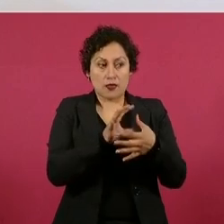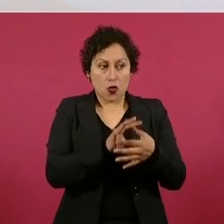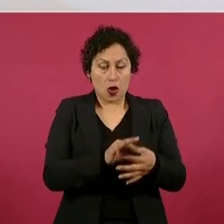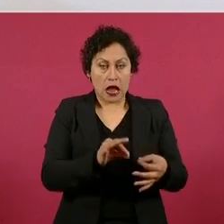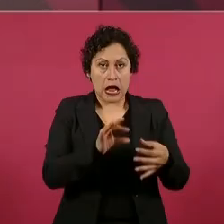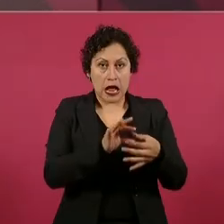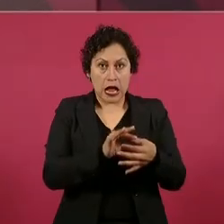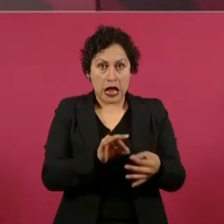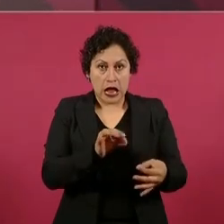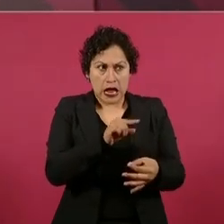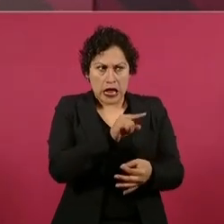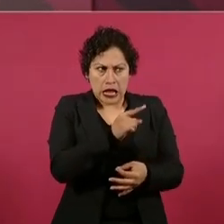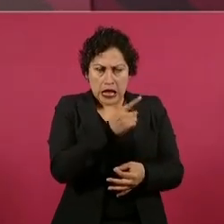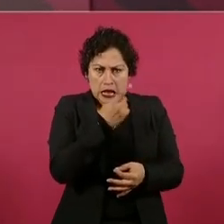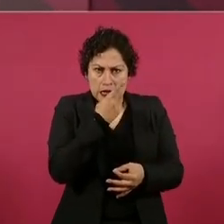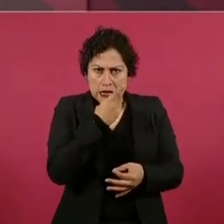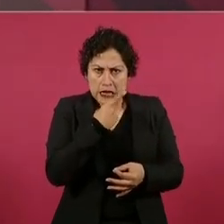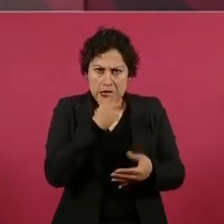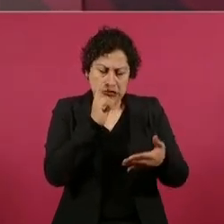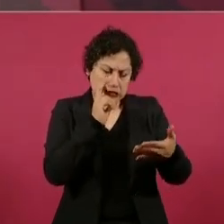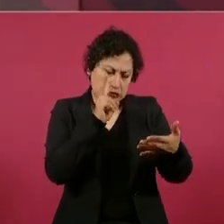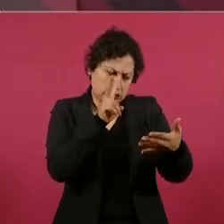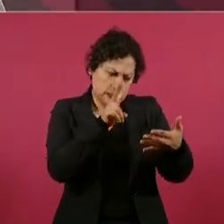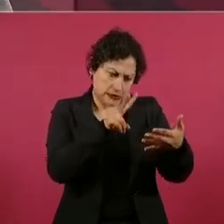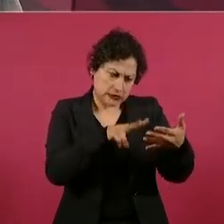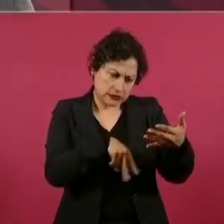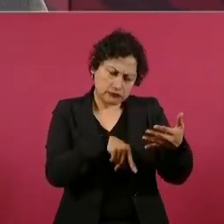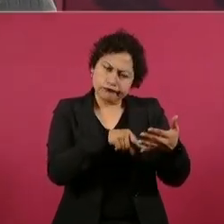versó sobre que